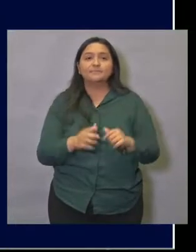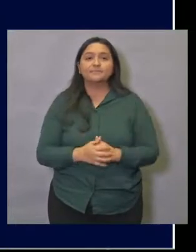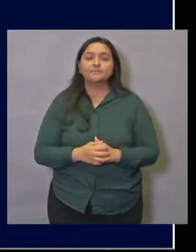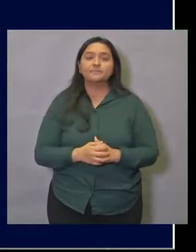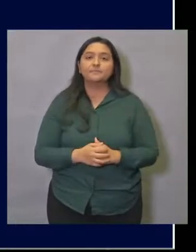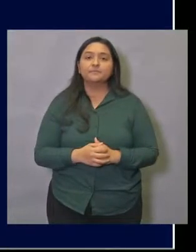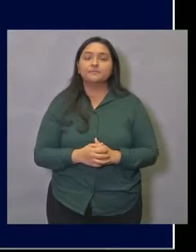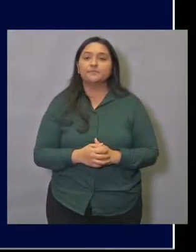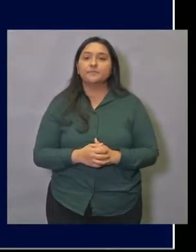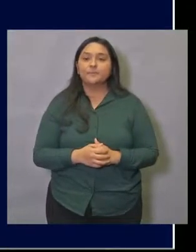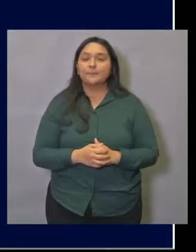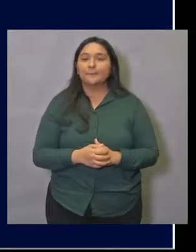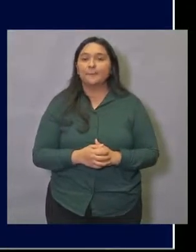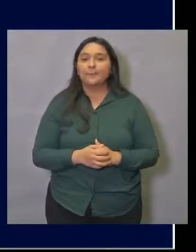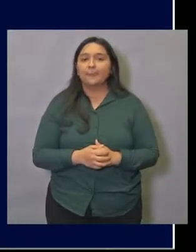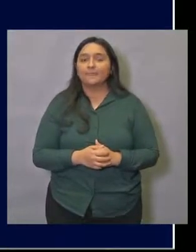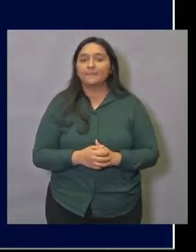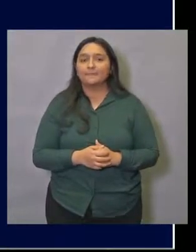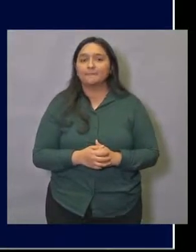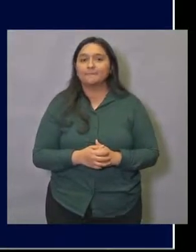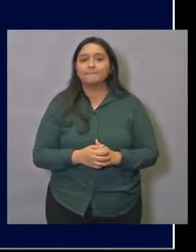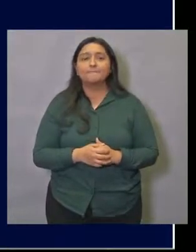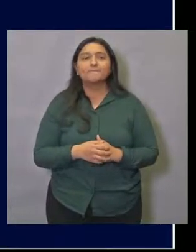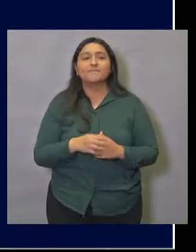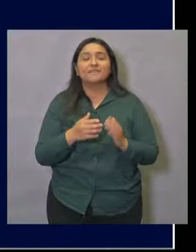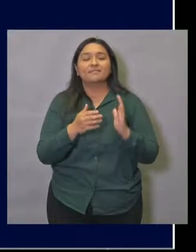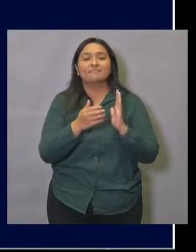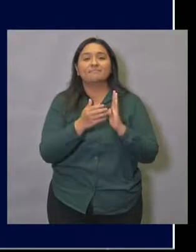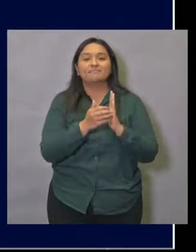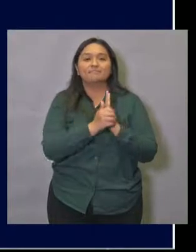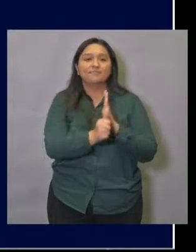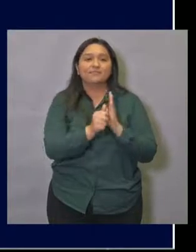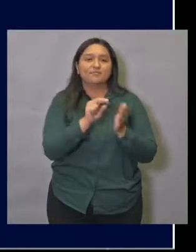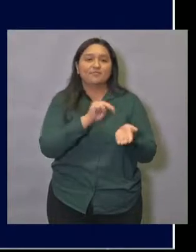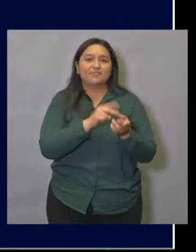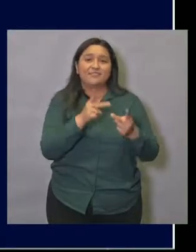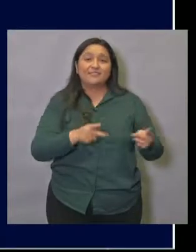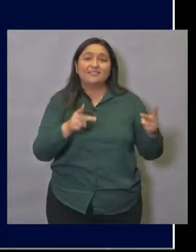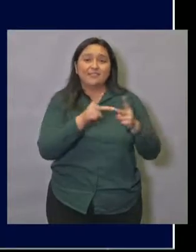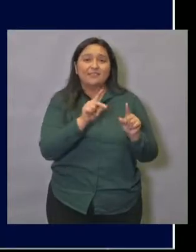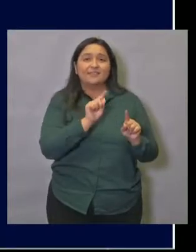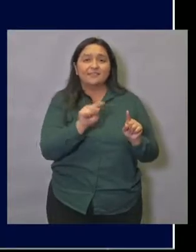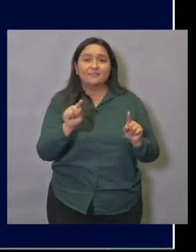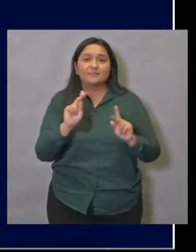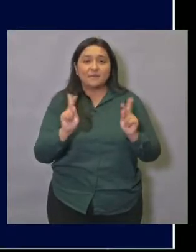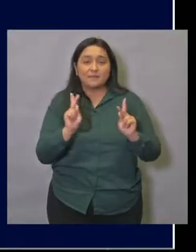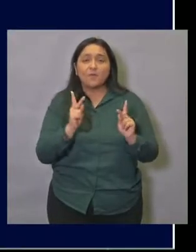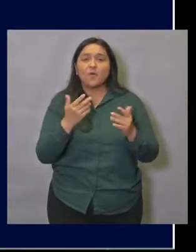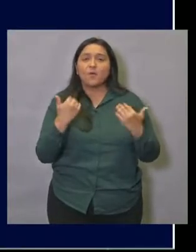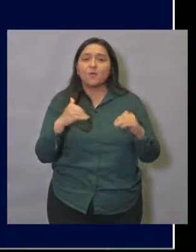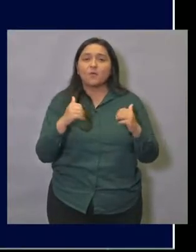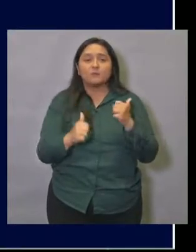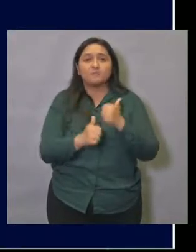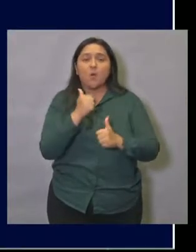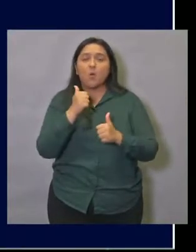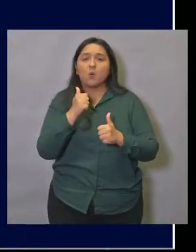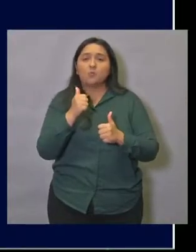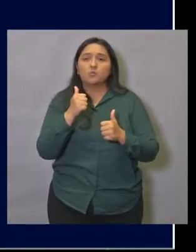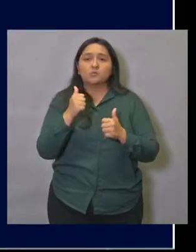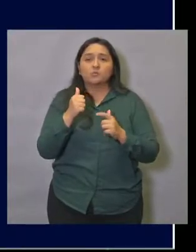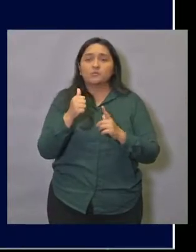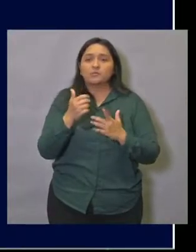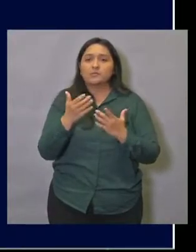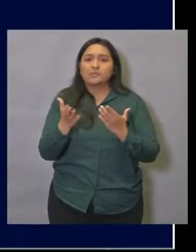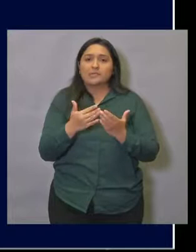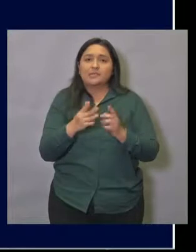Las personas que viven en nuestras instalaciones de enfermería especializada se encuentran entre las más frágiles desde el punto de vista